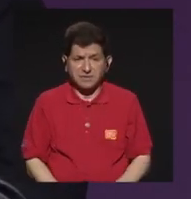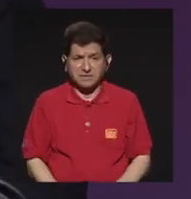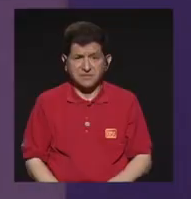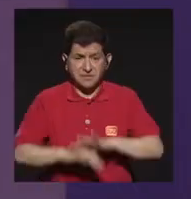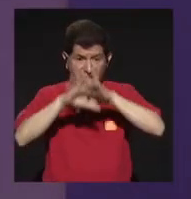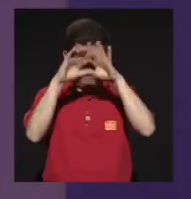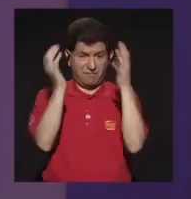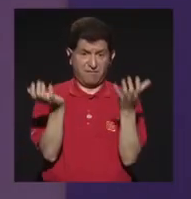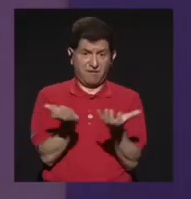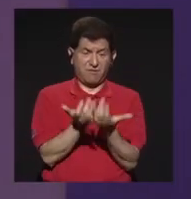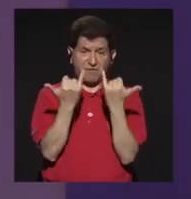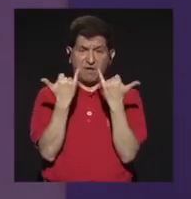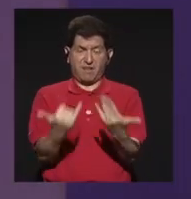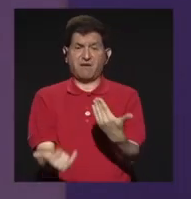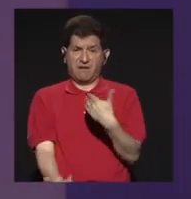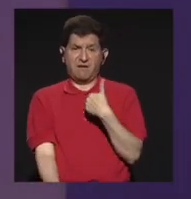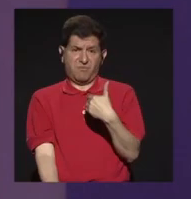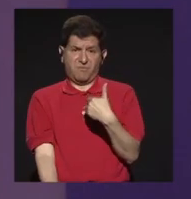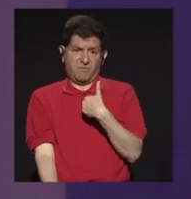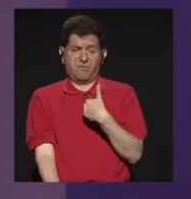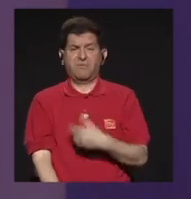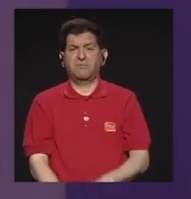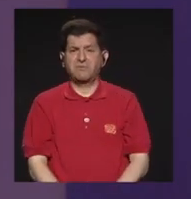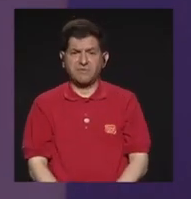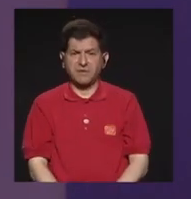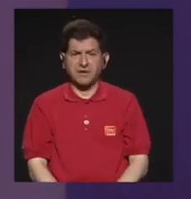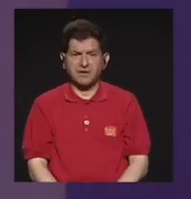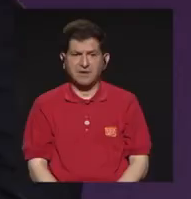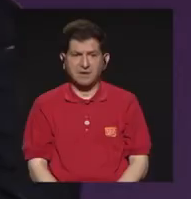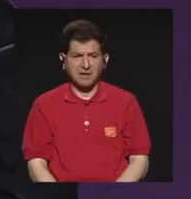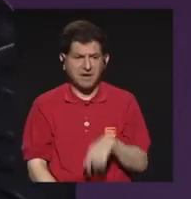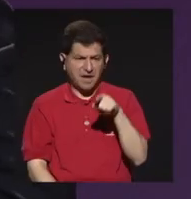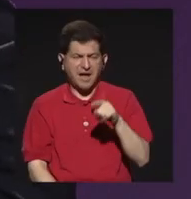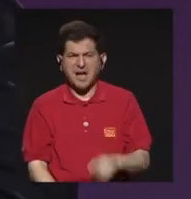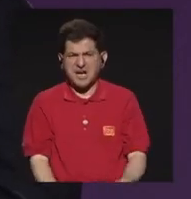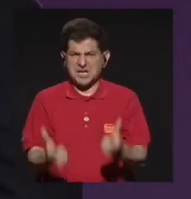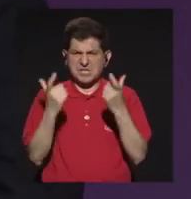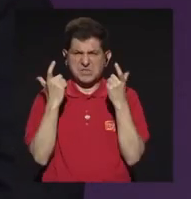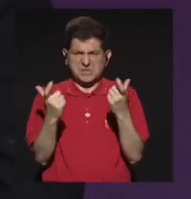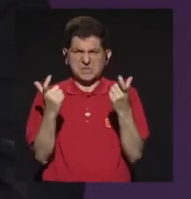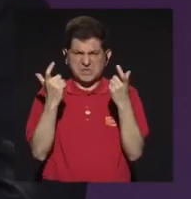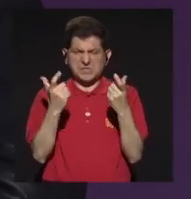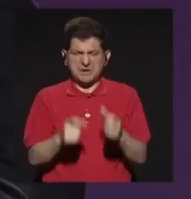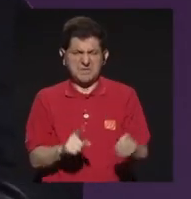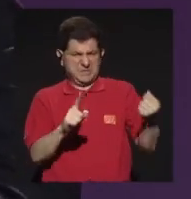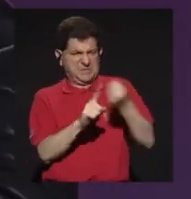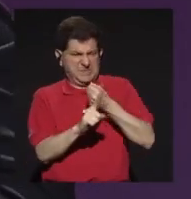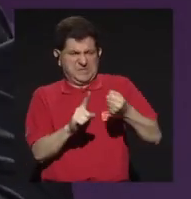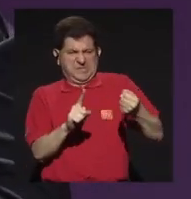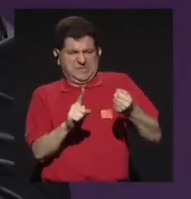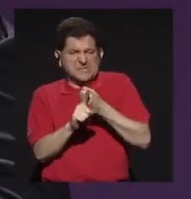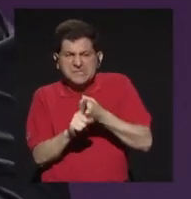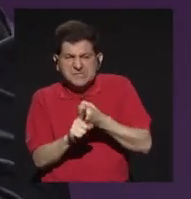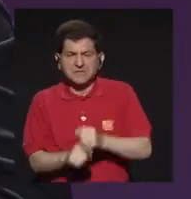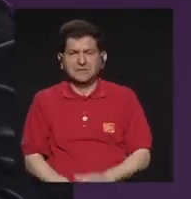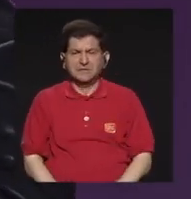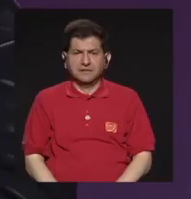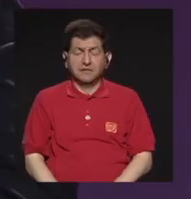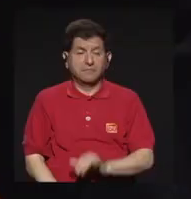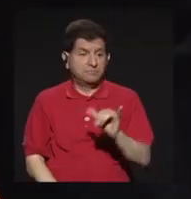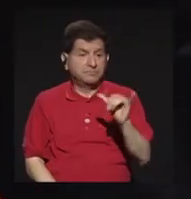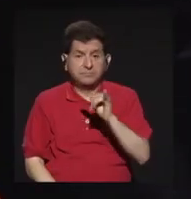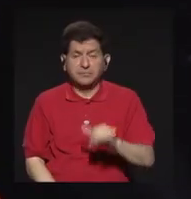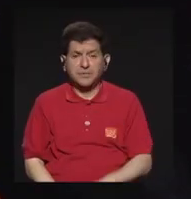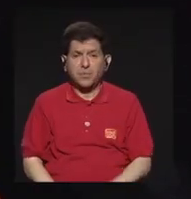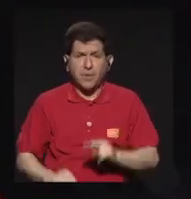globalmente en este momento de un capitalismo cada vez más salvaje de un